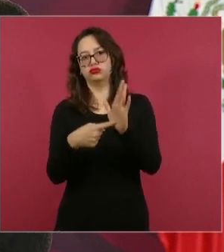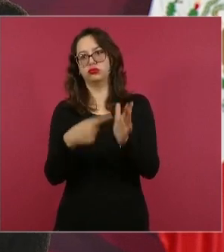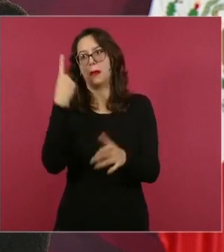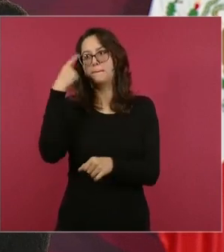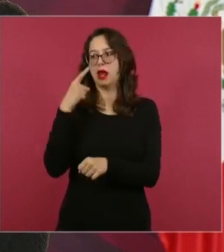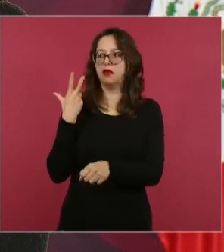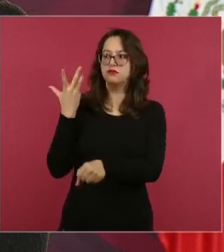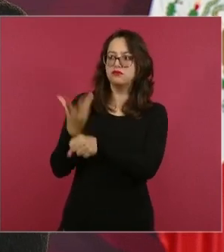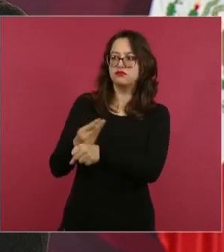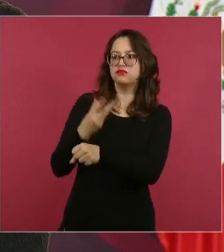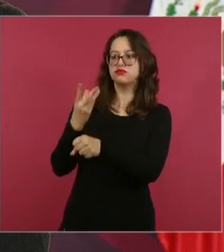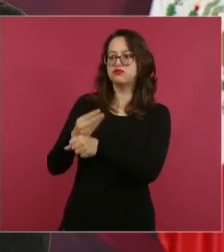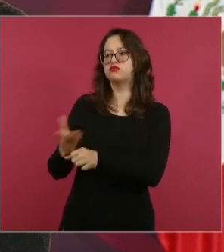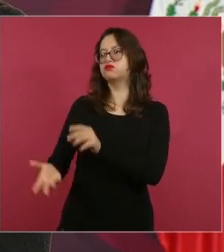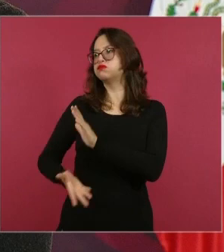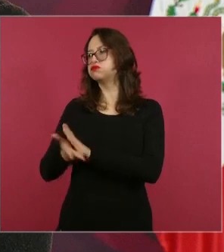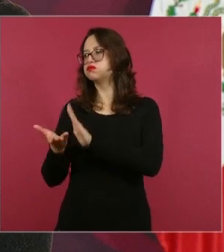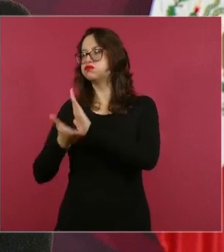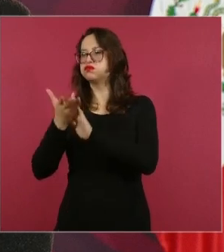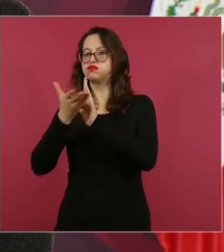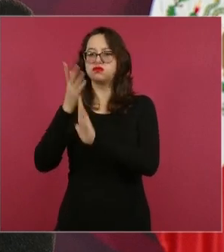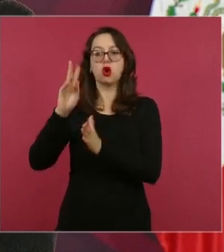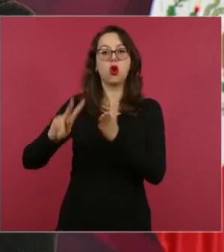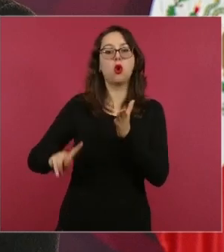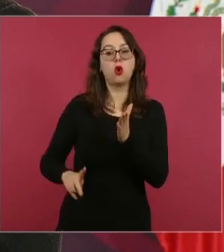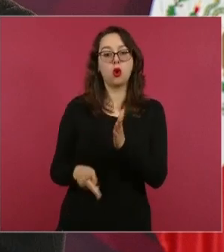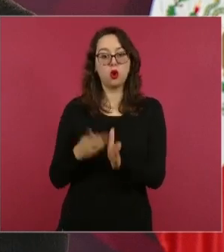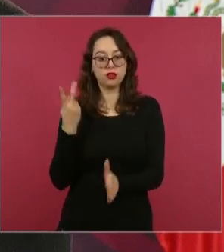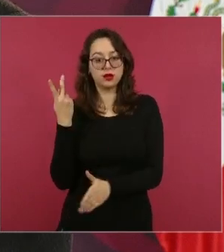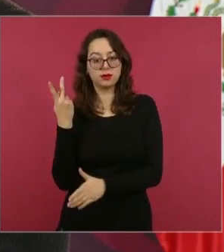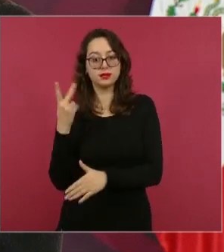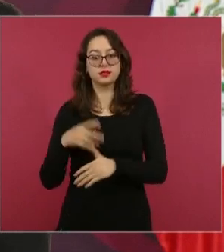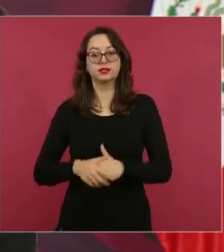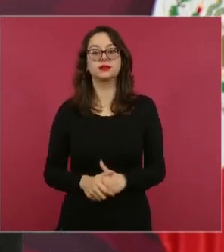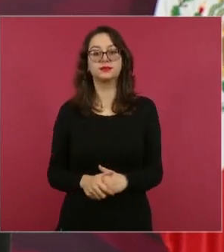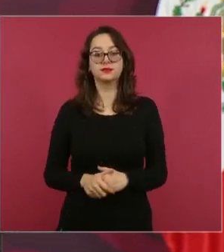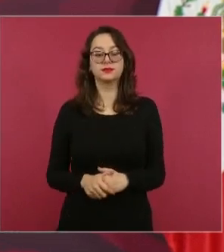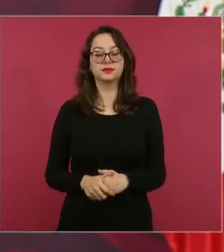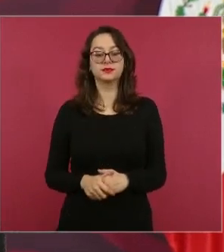reconstrucción el día de hoy Ojalá